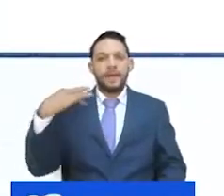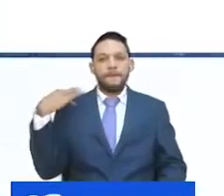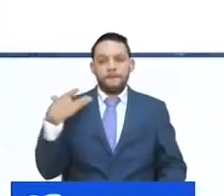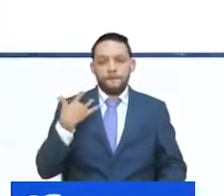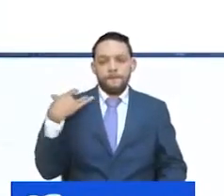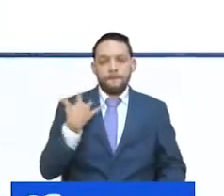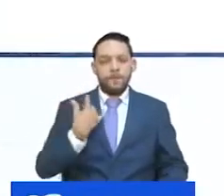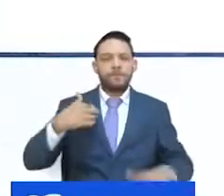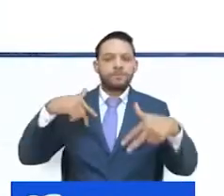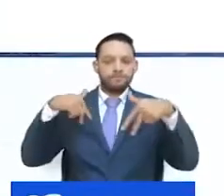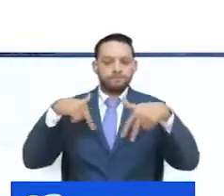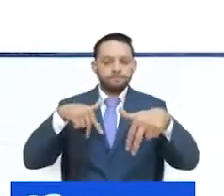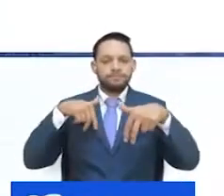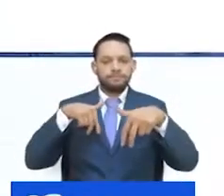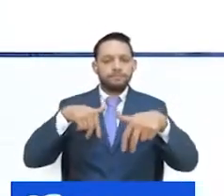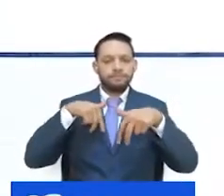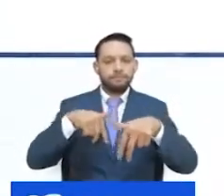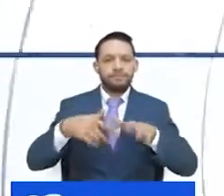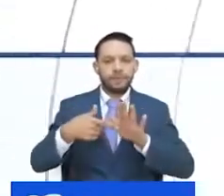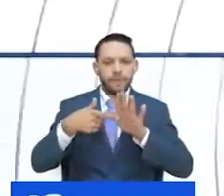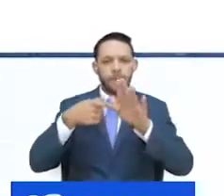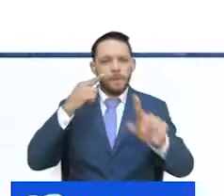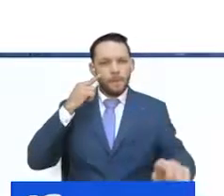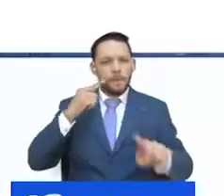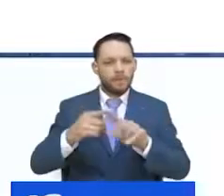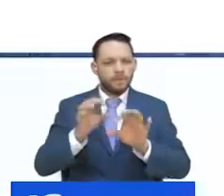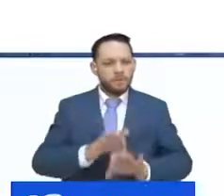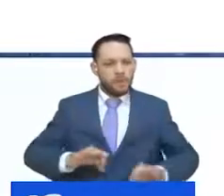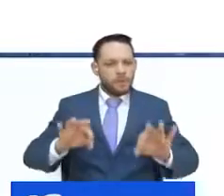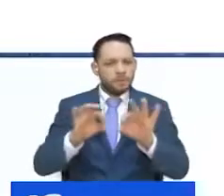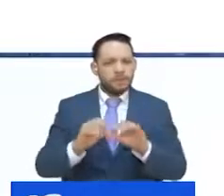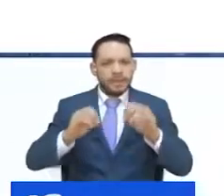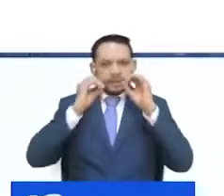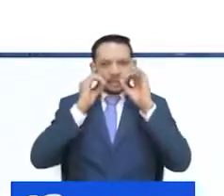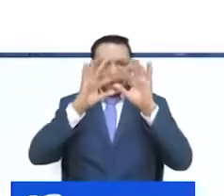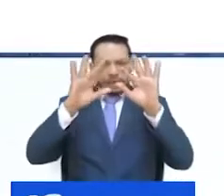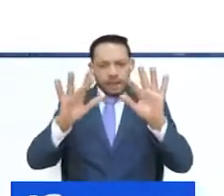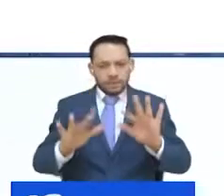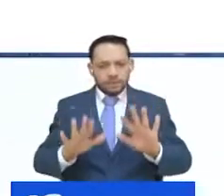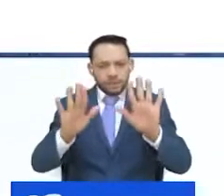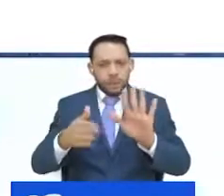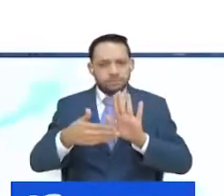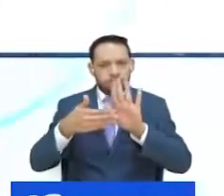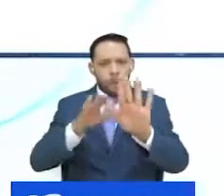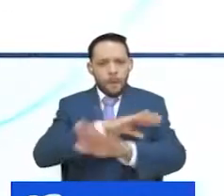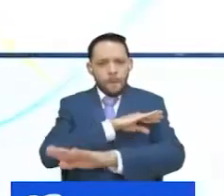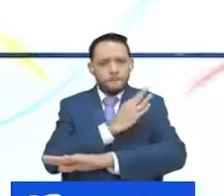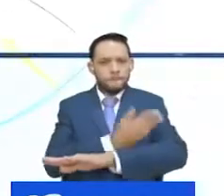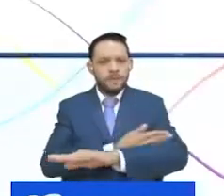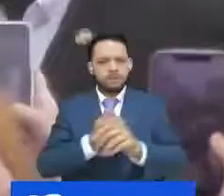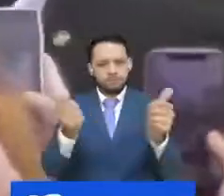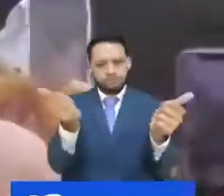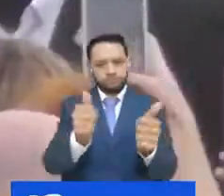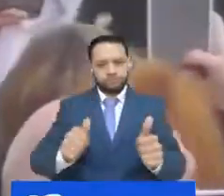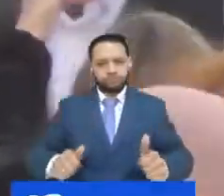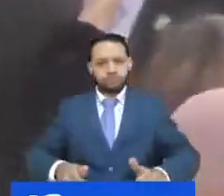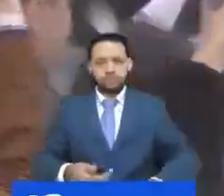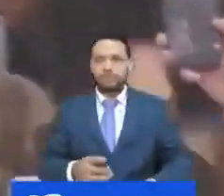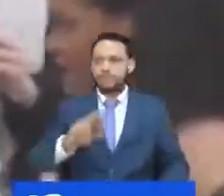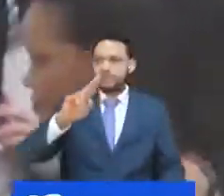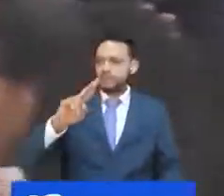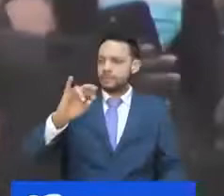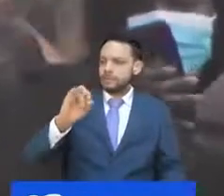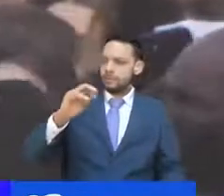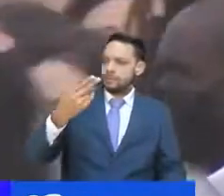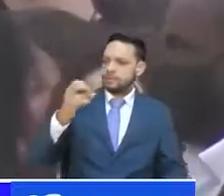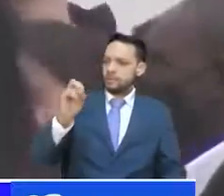Fashion Week 2022 con un vestido de encaje negro transparente que mostraba su baby bump al máximo. Rihanna, la